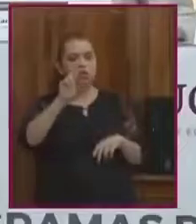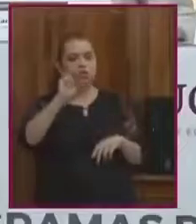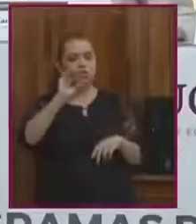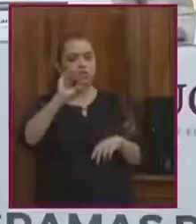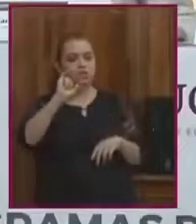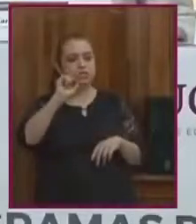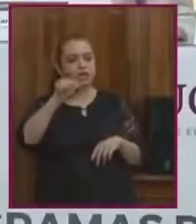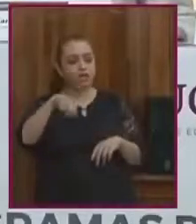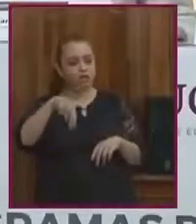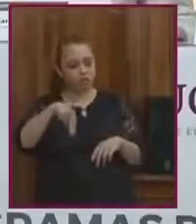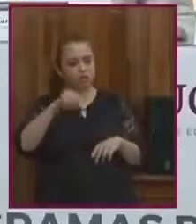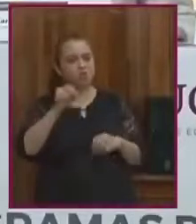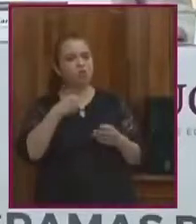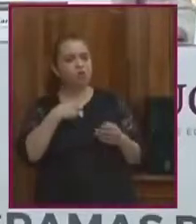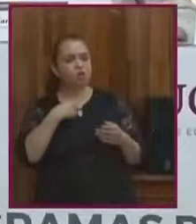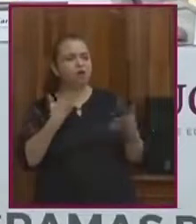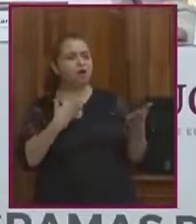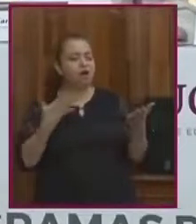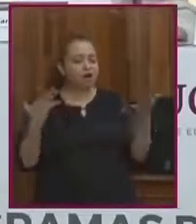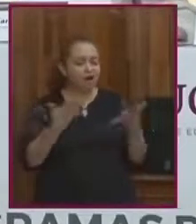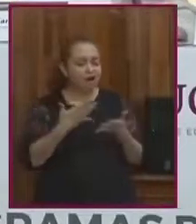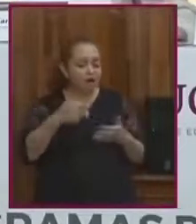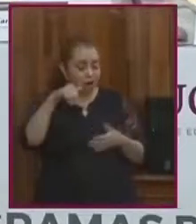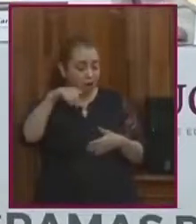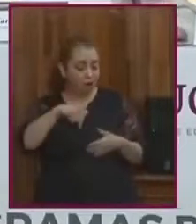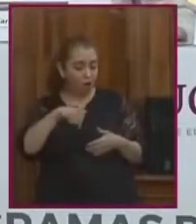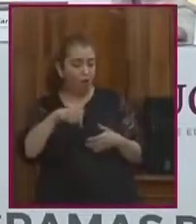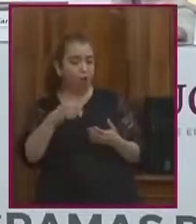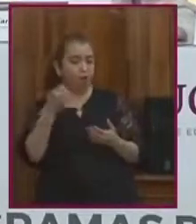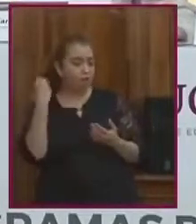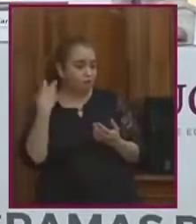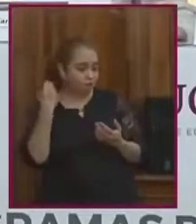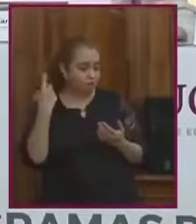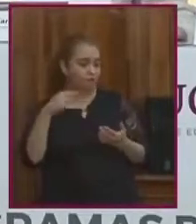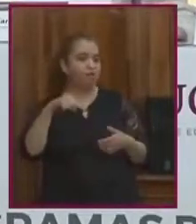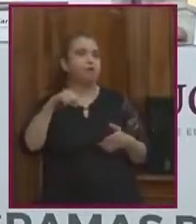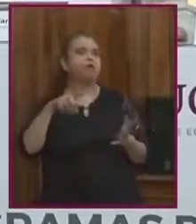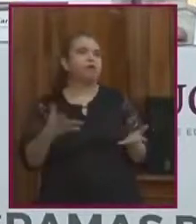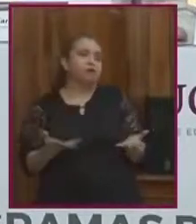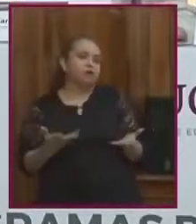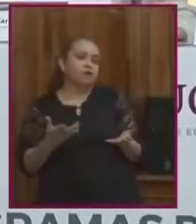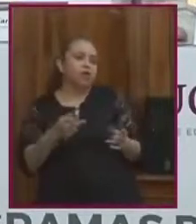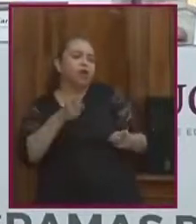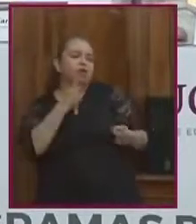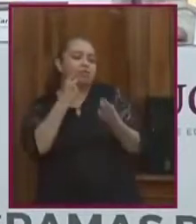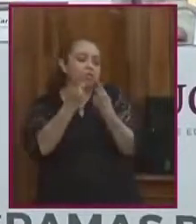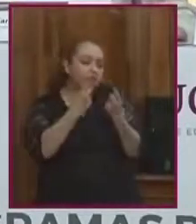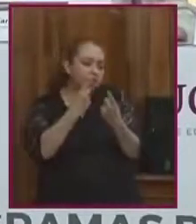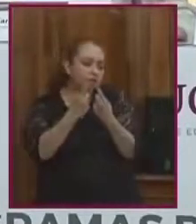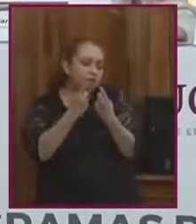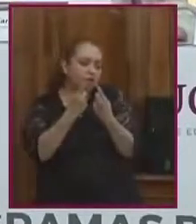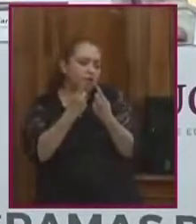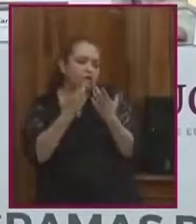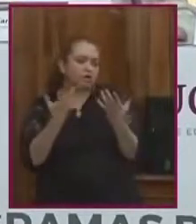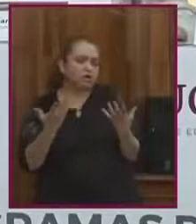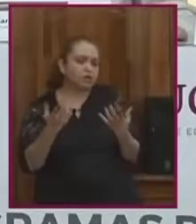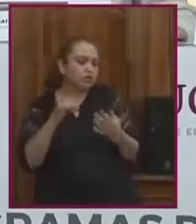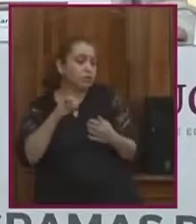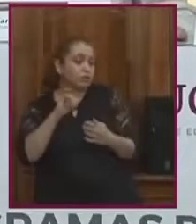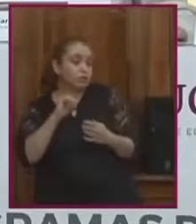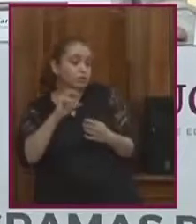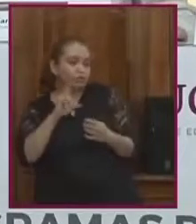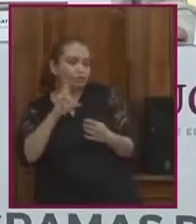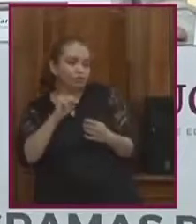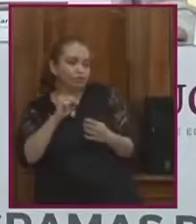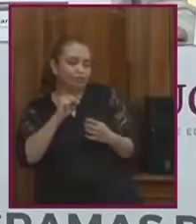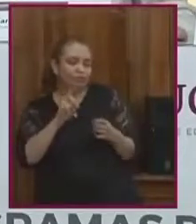un proceso tan complejo como ha sido este y llegar a este momento de diálogo, sobre todo sin un